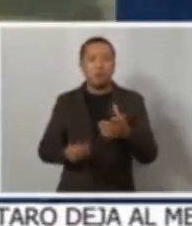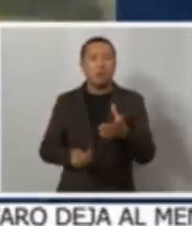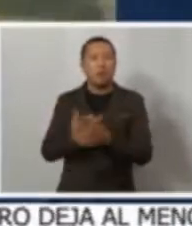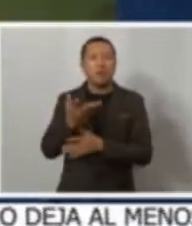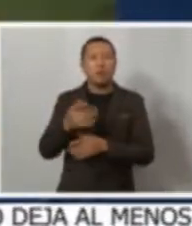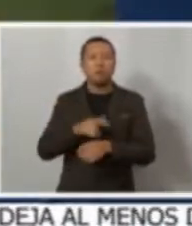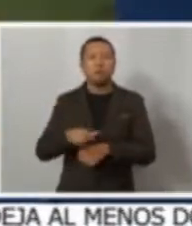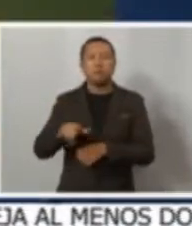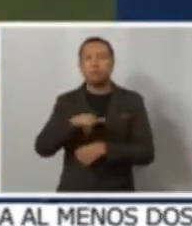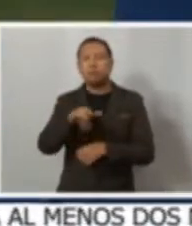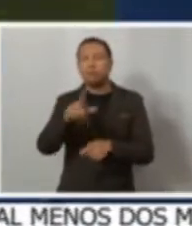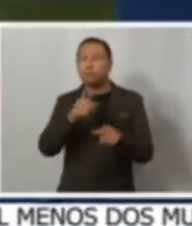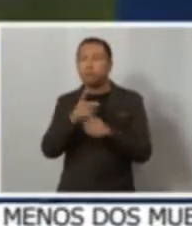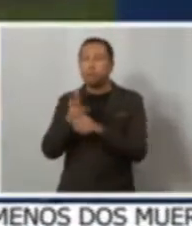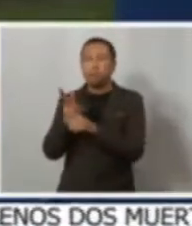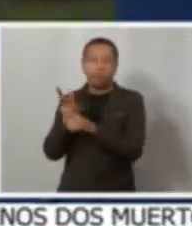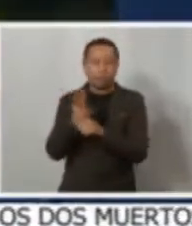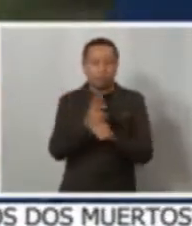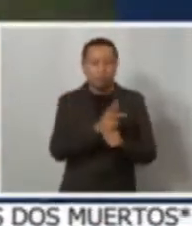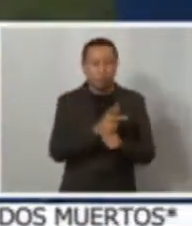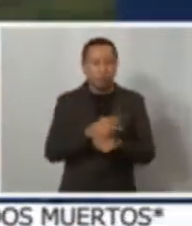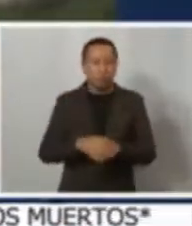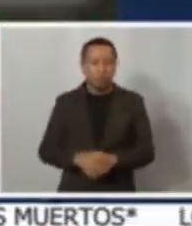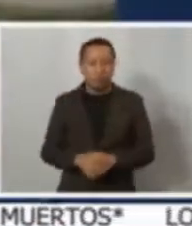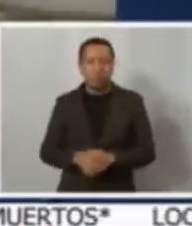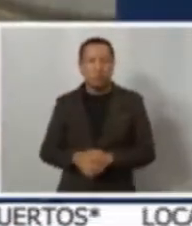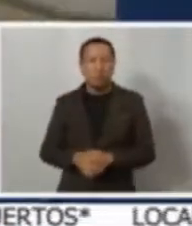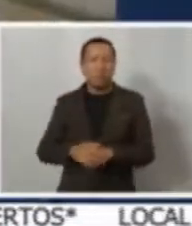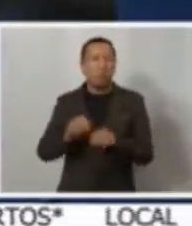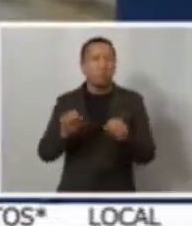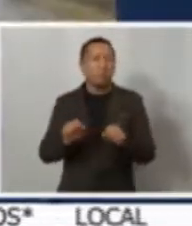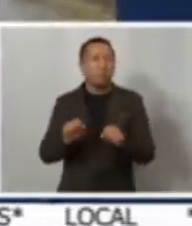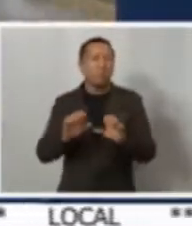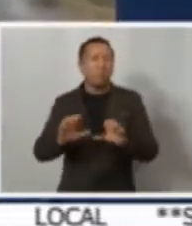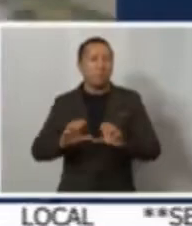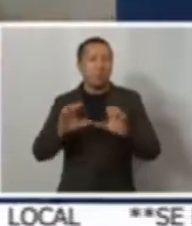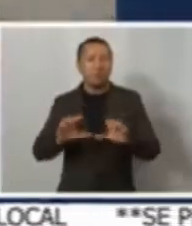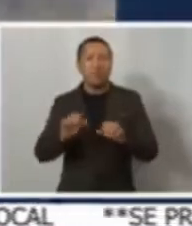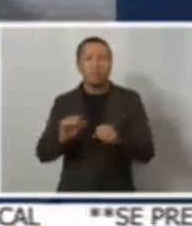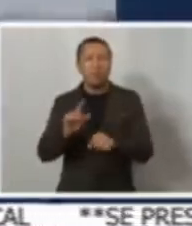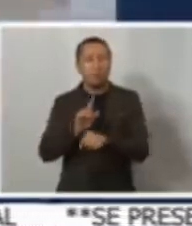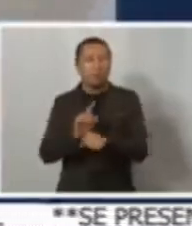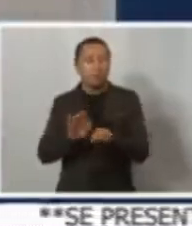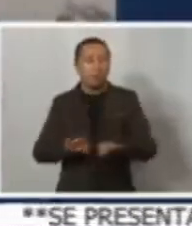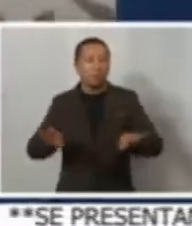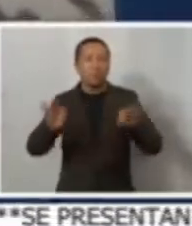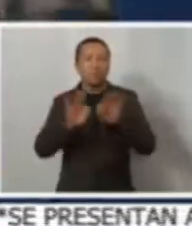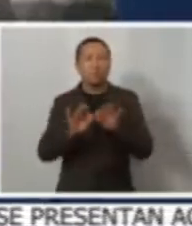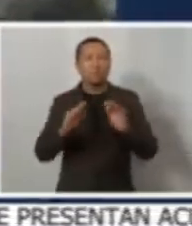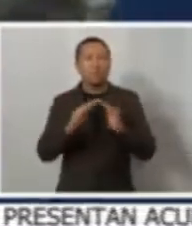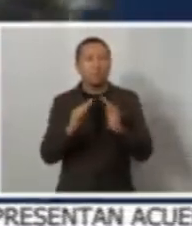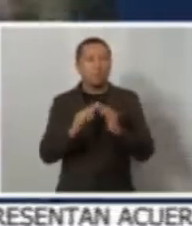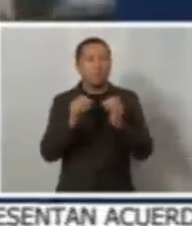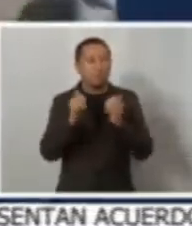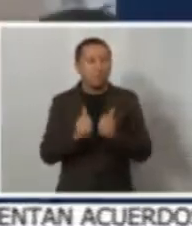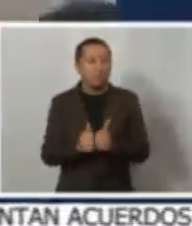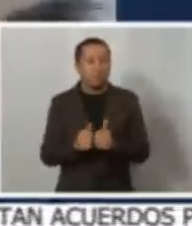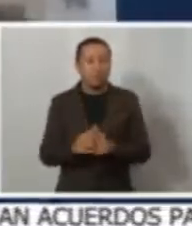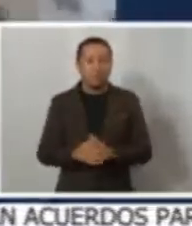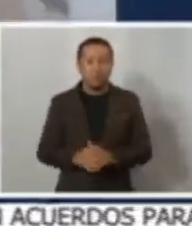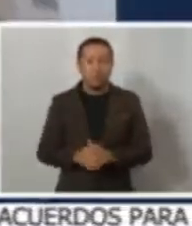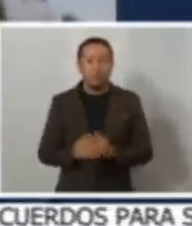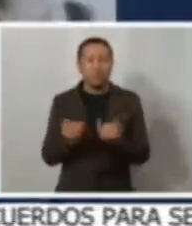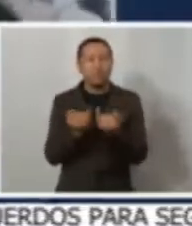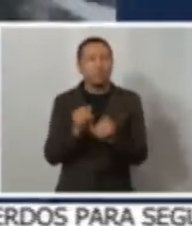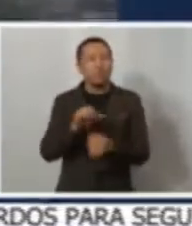debería también resguardarse por seguridad. Es importante que sigamos las recomendaciones. Y tenemos también